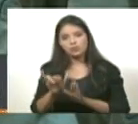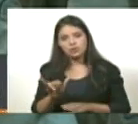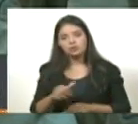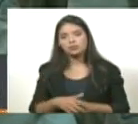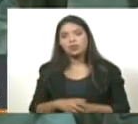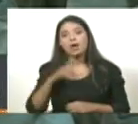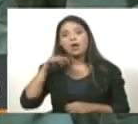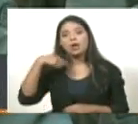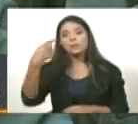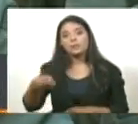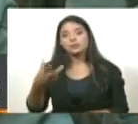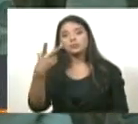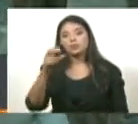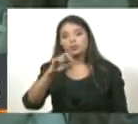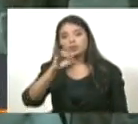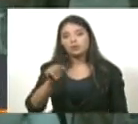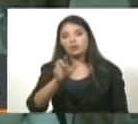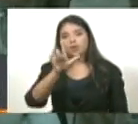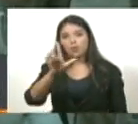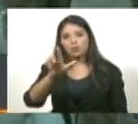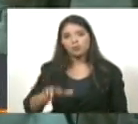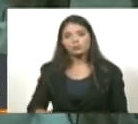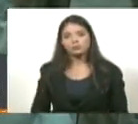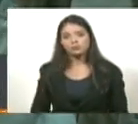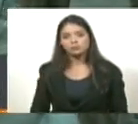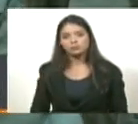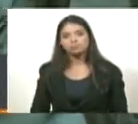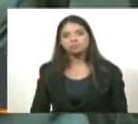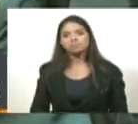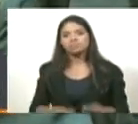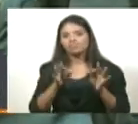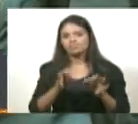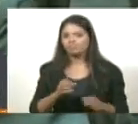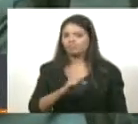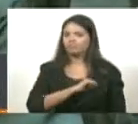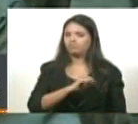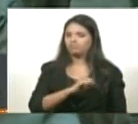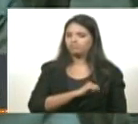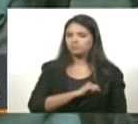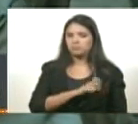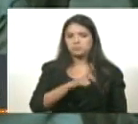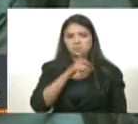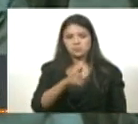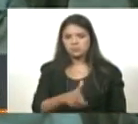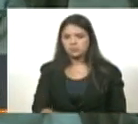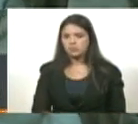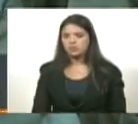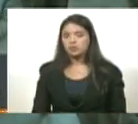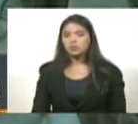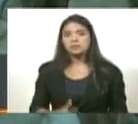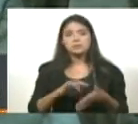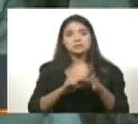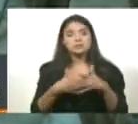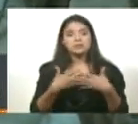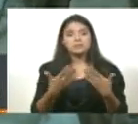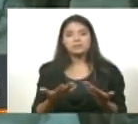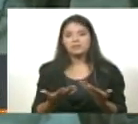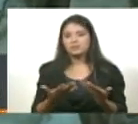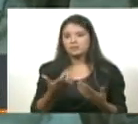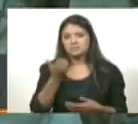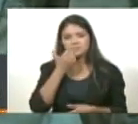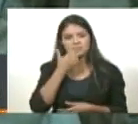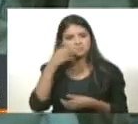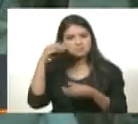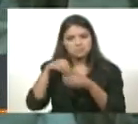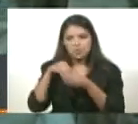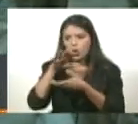el próximo 30 de julio. Afirmación cobarde y vil, que representa una descarada intromisión